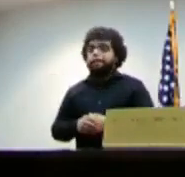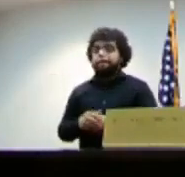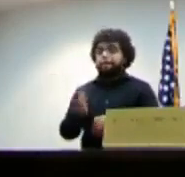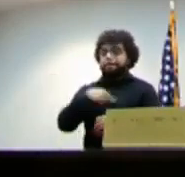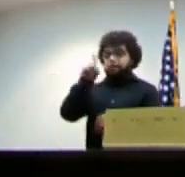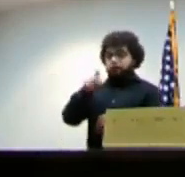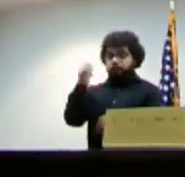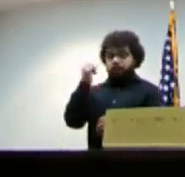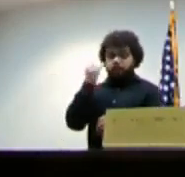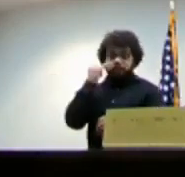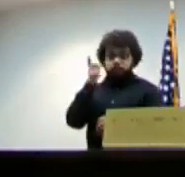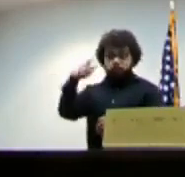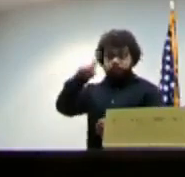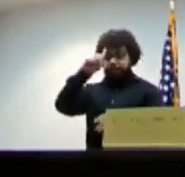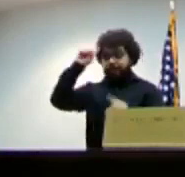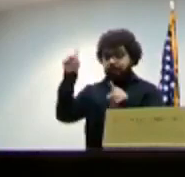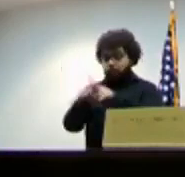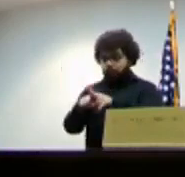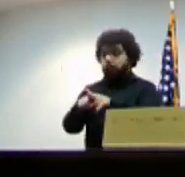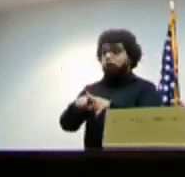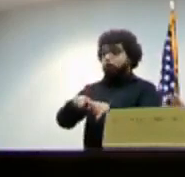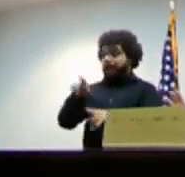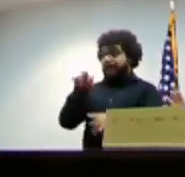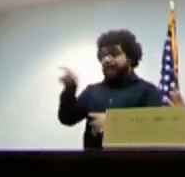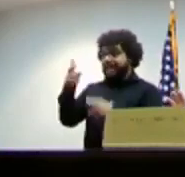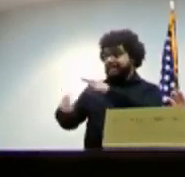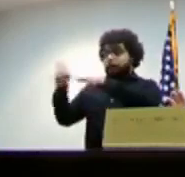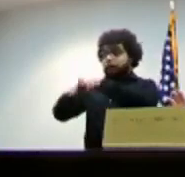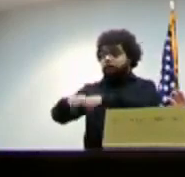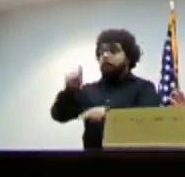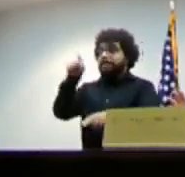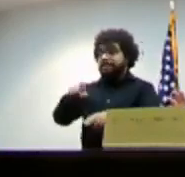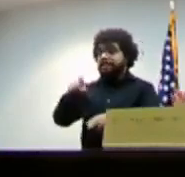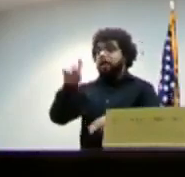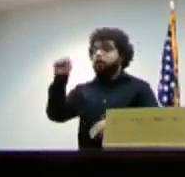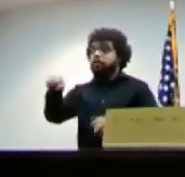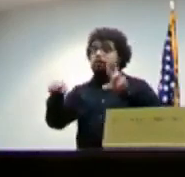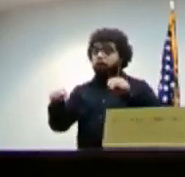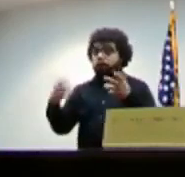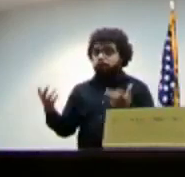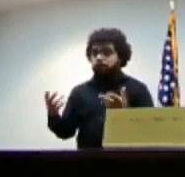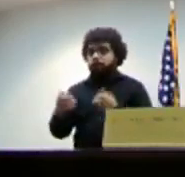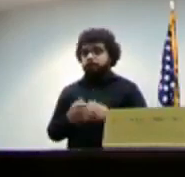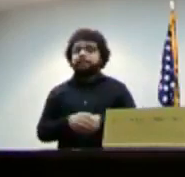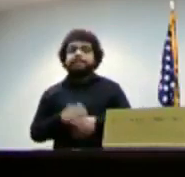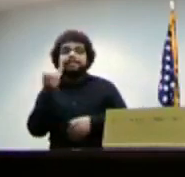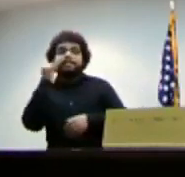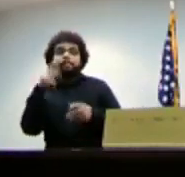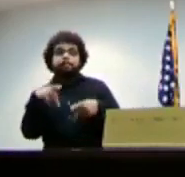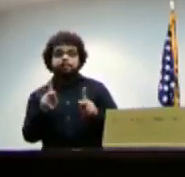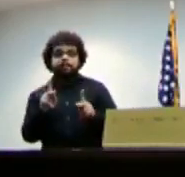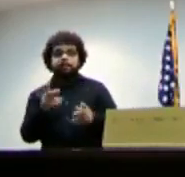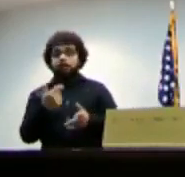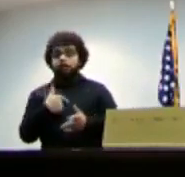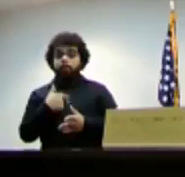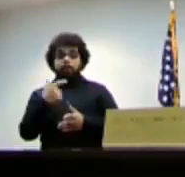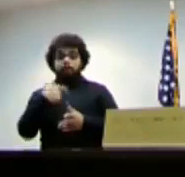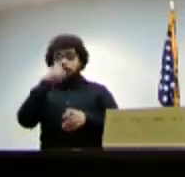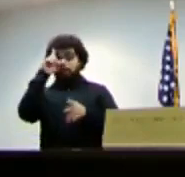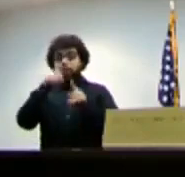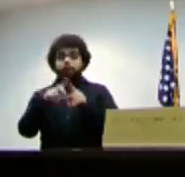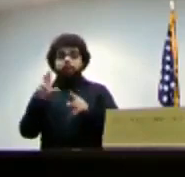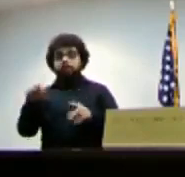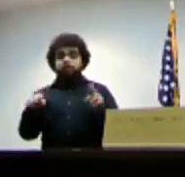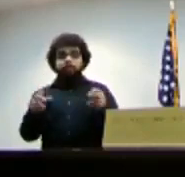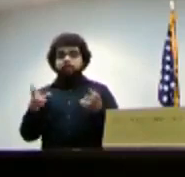Luma de que ese aumento es necesario o no? Si me permite, no es que yo esté de acuerdo o no, es que la